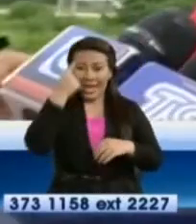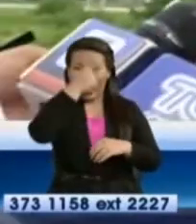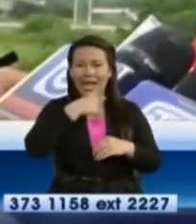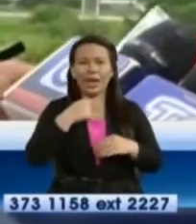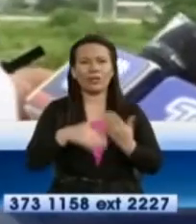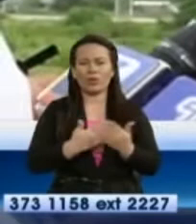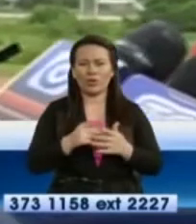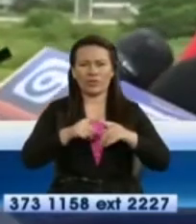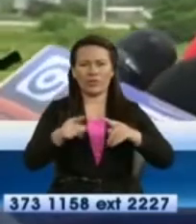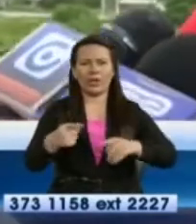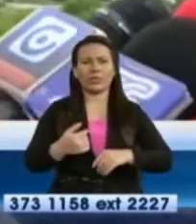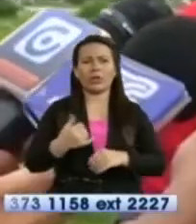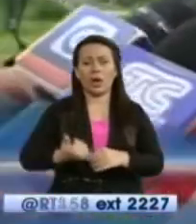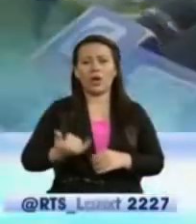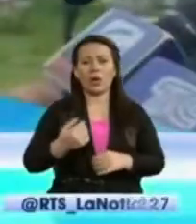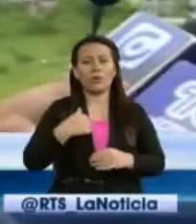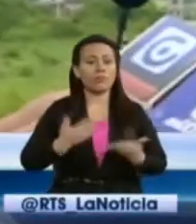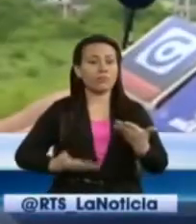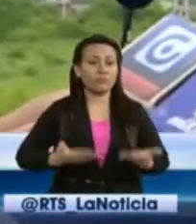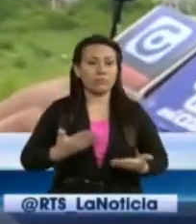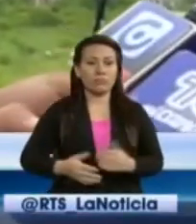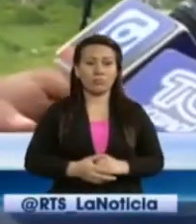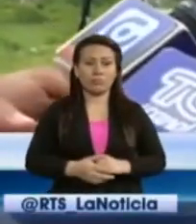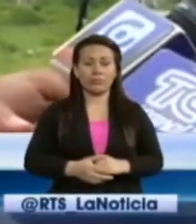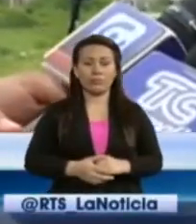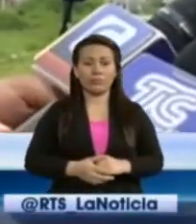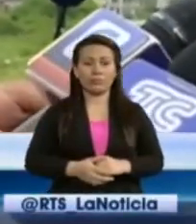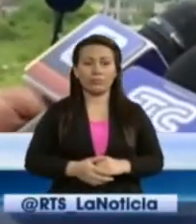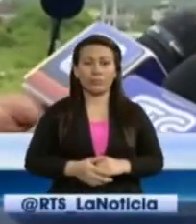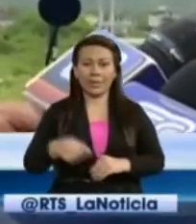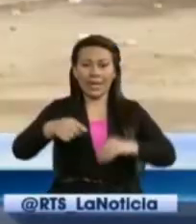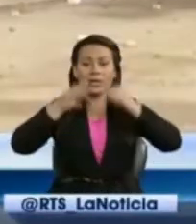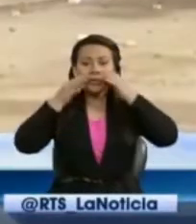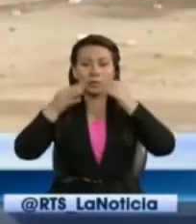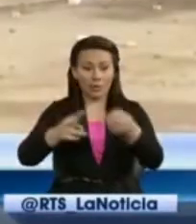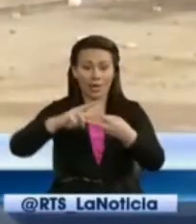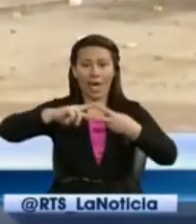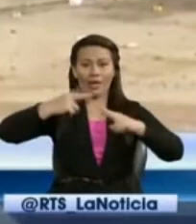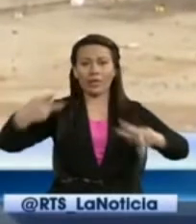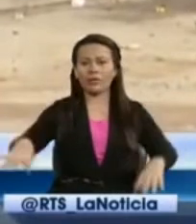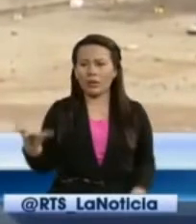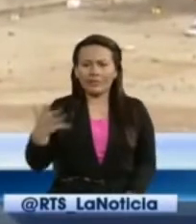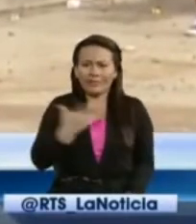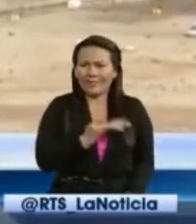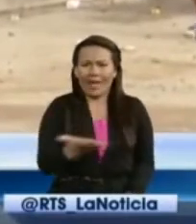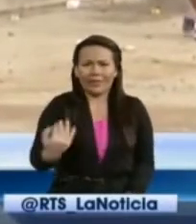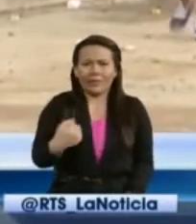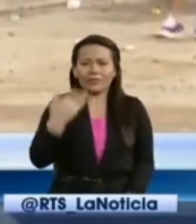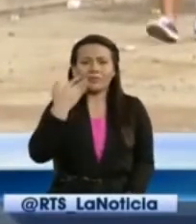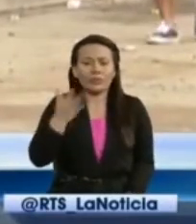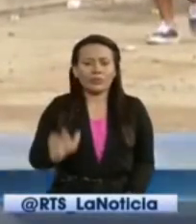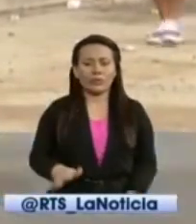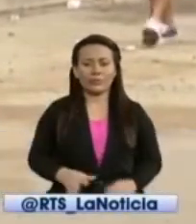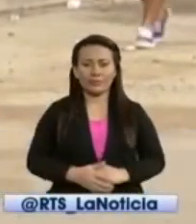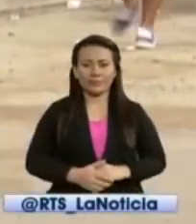sido tantas horas de estar, por más temperatura que te dicen allá, la humedad, el clima, el cuerpo no